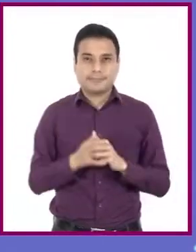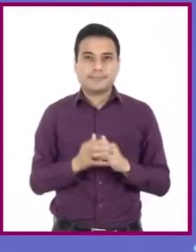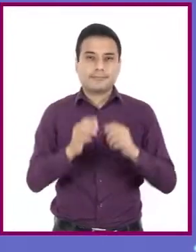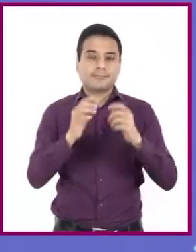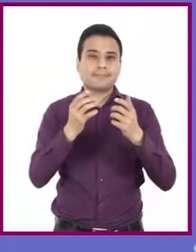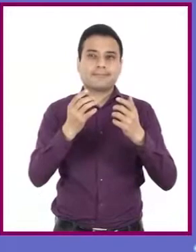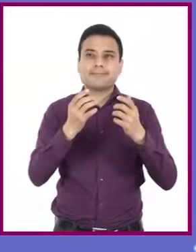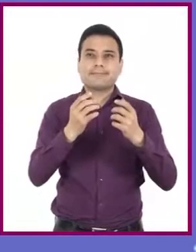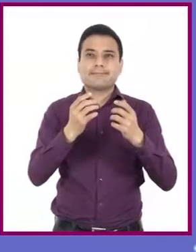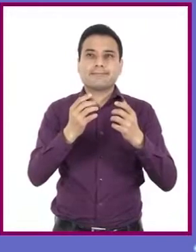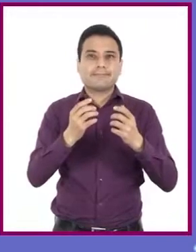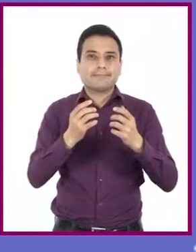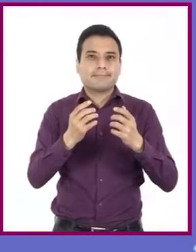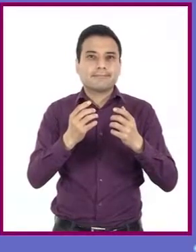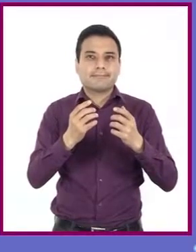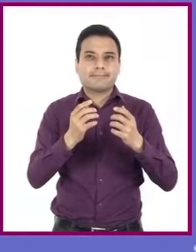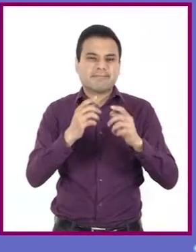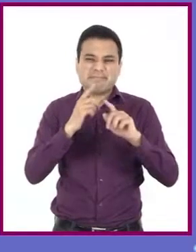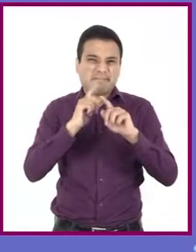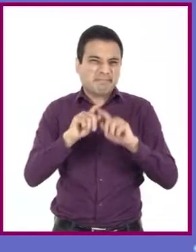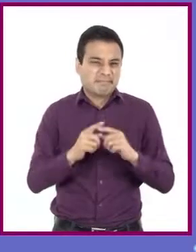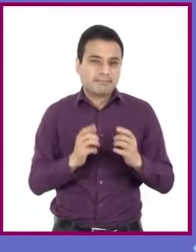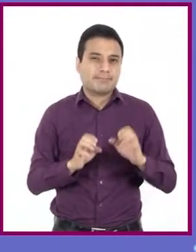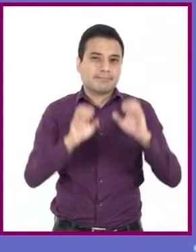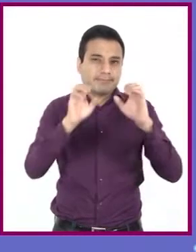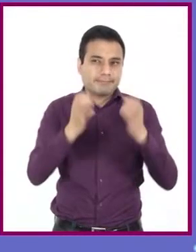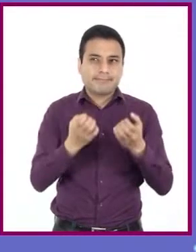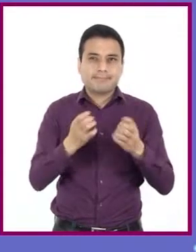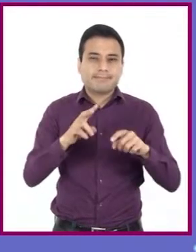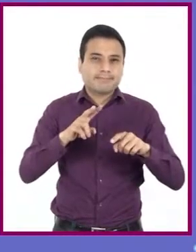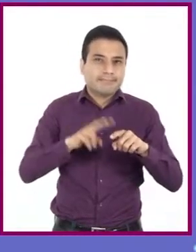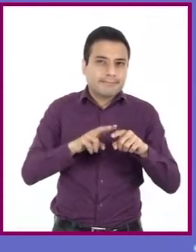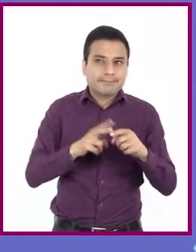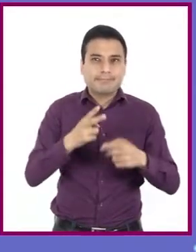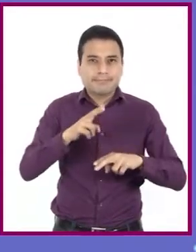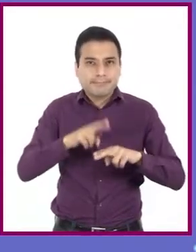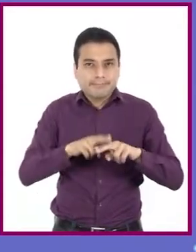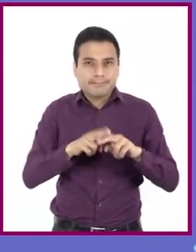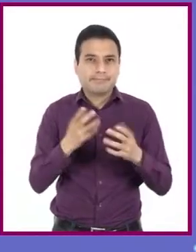los edificios o muebles, como una banca del parque.